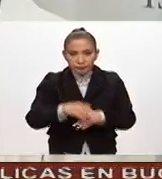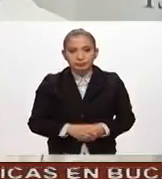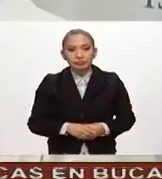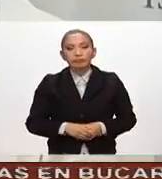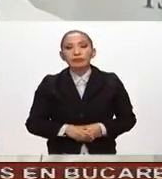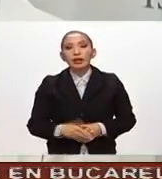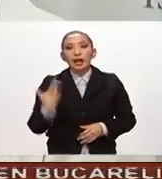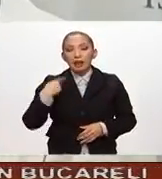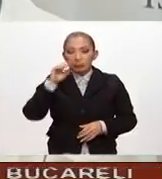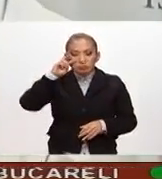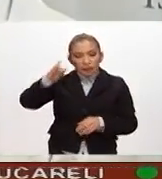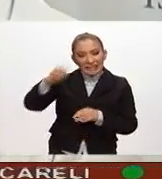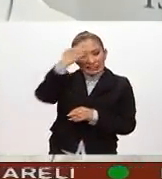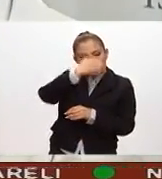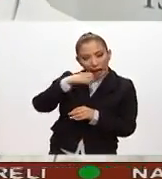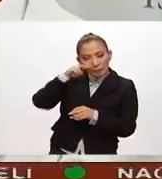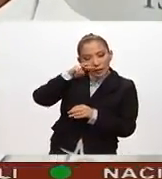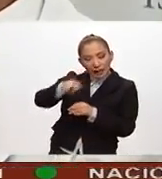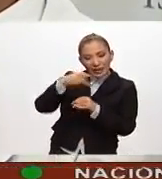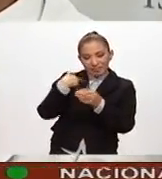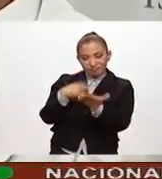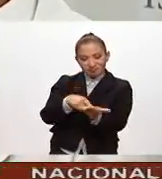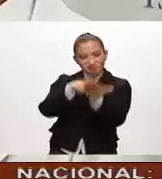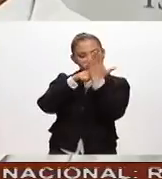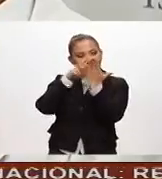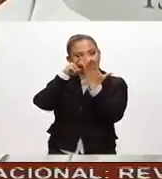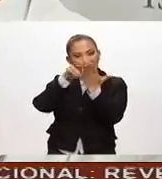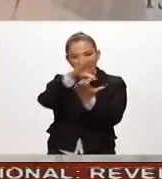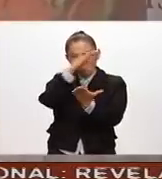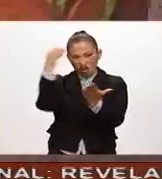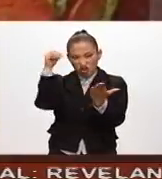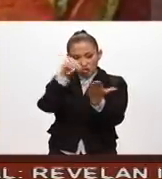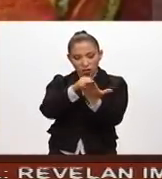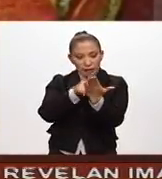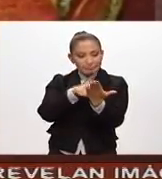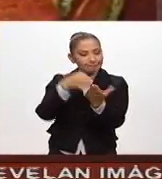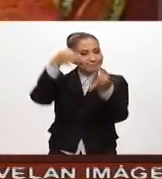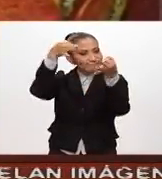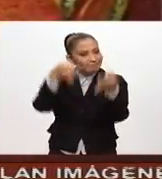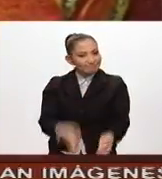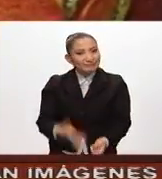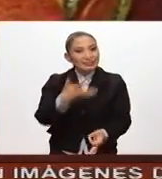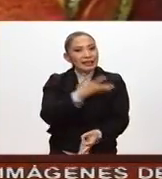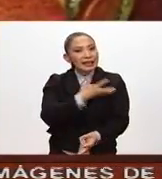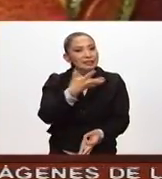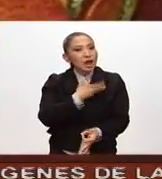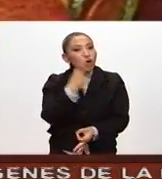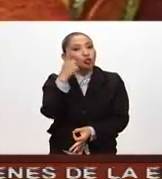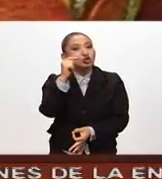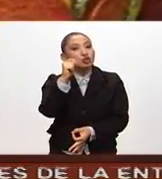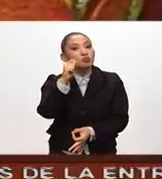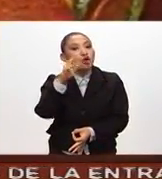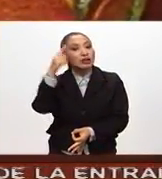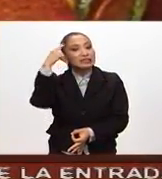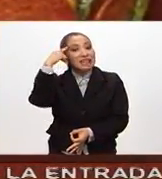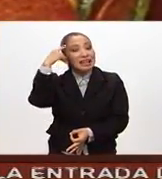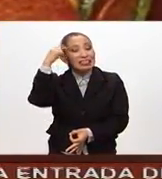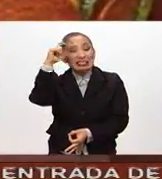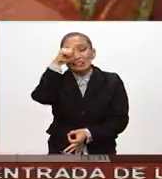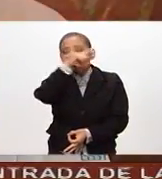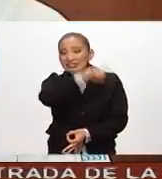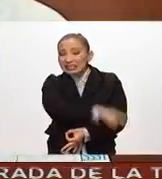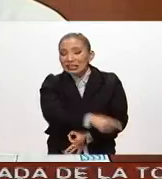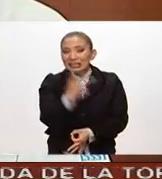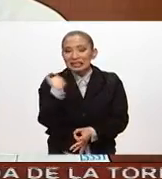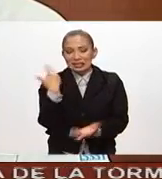Las tomografías y resonancias magnéticas confirmaron el diagnóstico. Tenía un tumor cerebral complejo